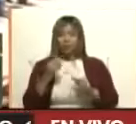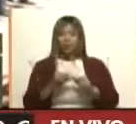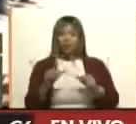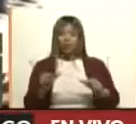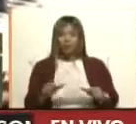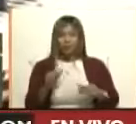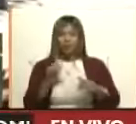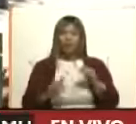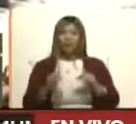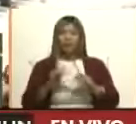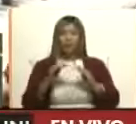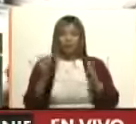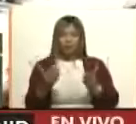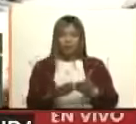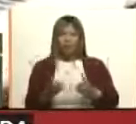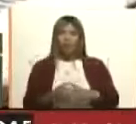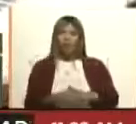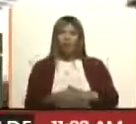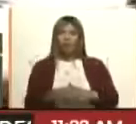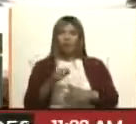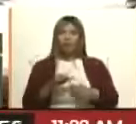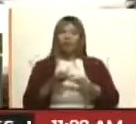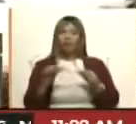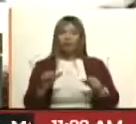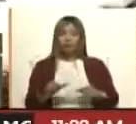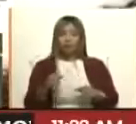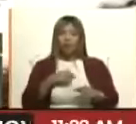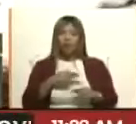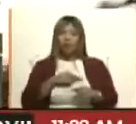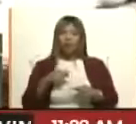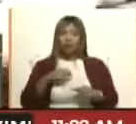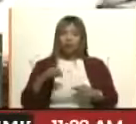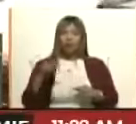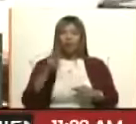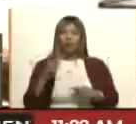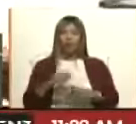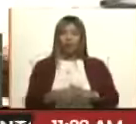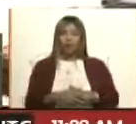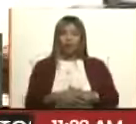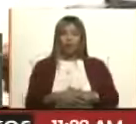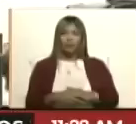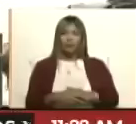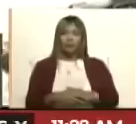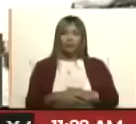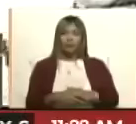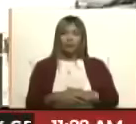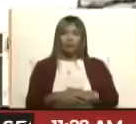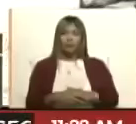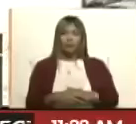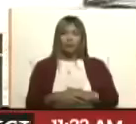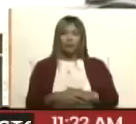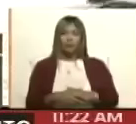sistema electoral del mundo, que es el sistema que tenemos nosotros los venezolanos.